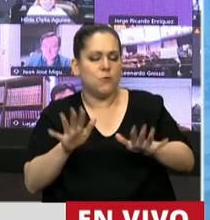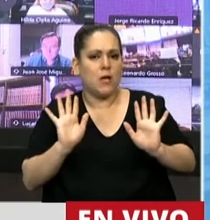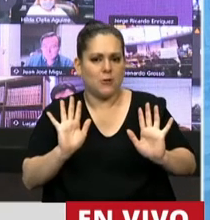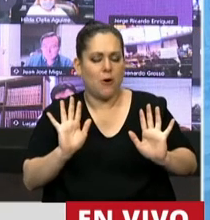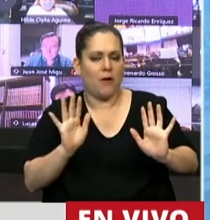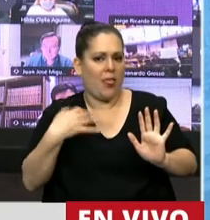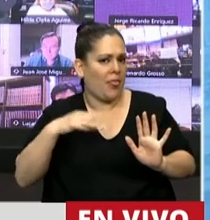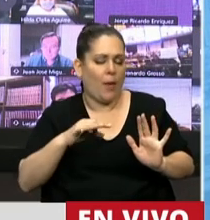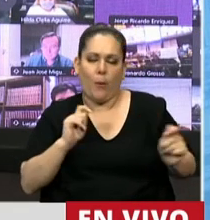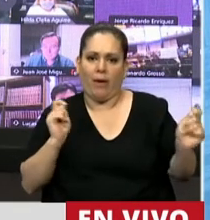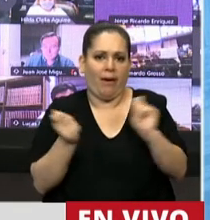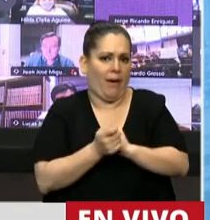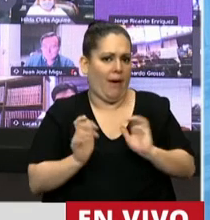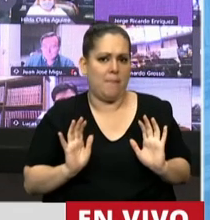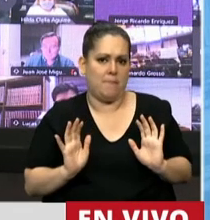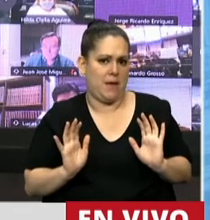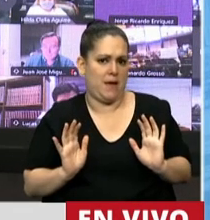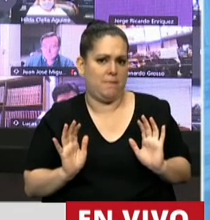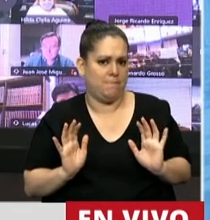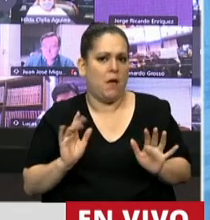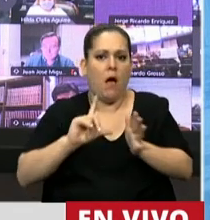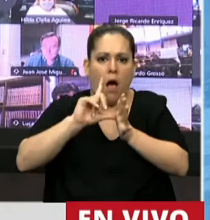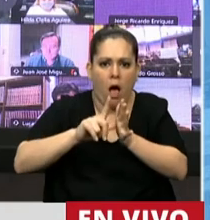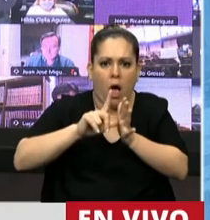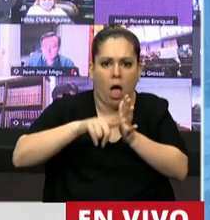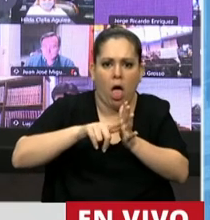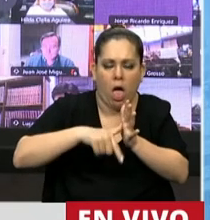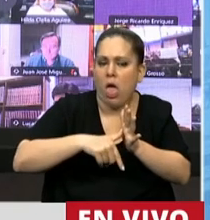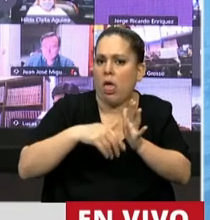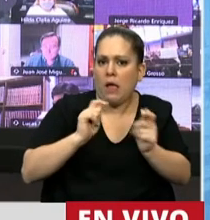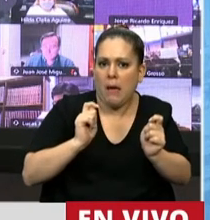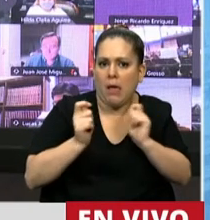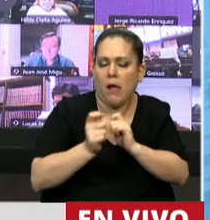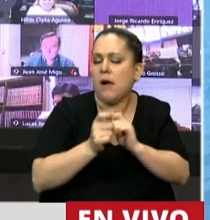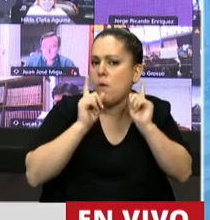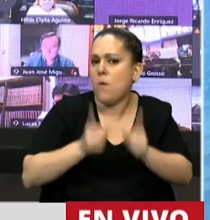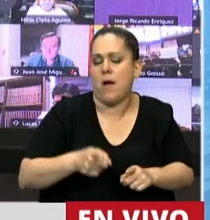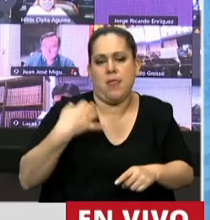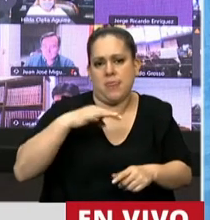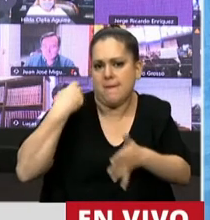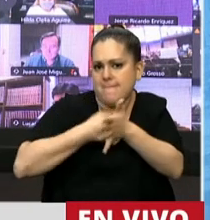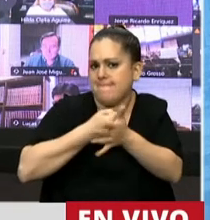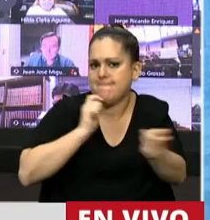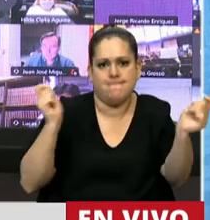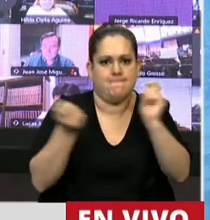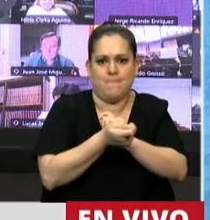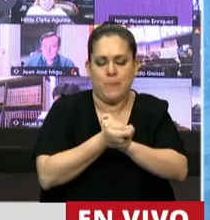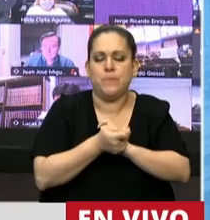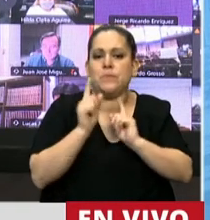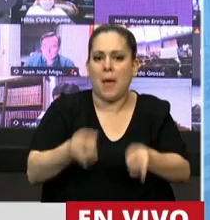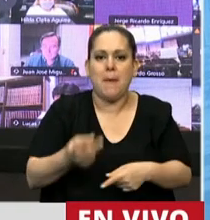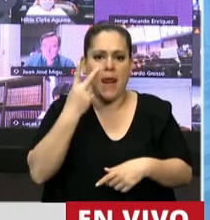por más tiempo que demoramos en demoler las por lo tanto además de un reconocimiento